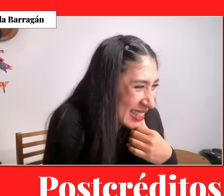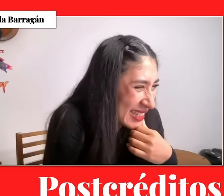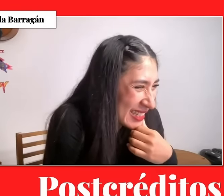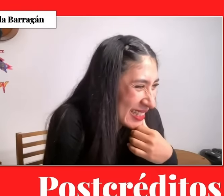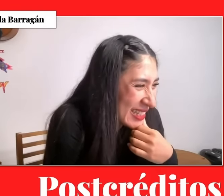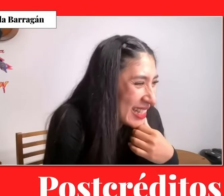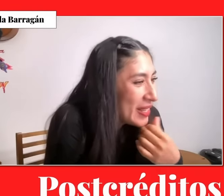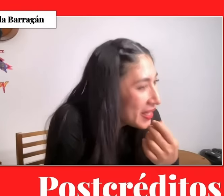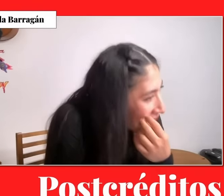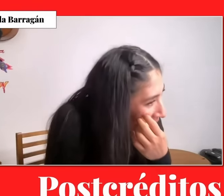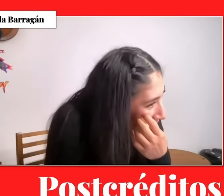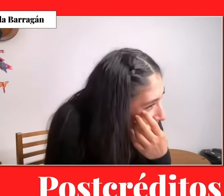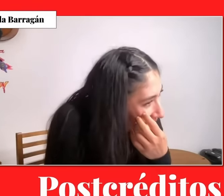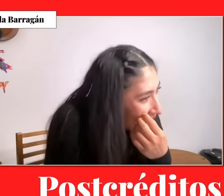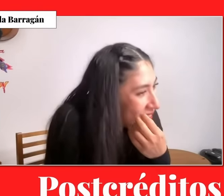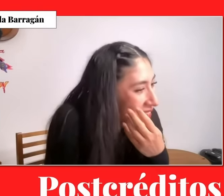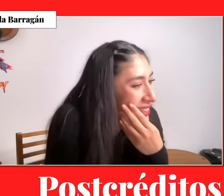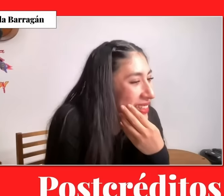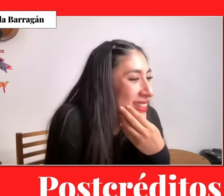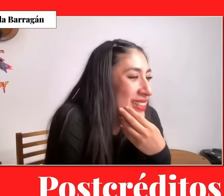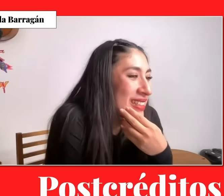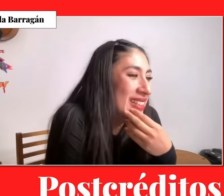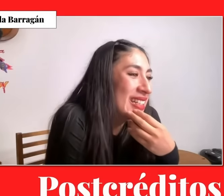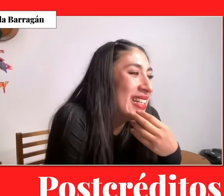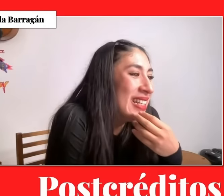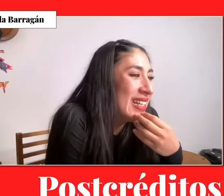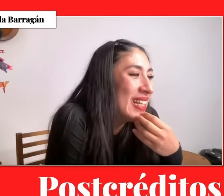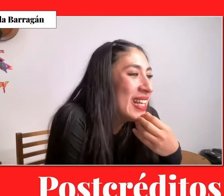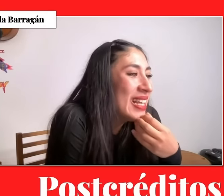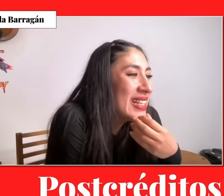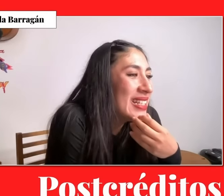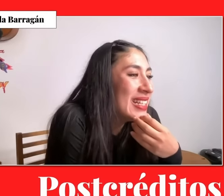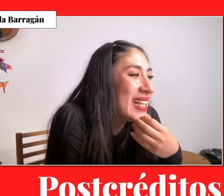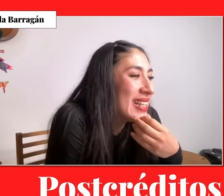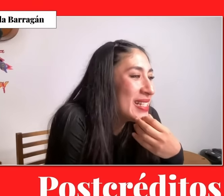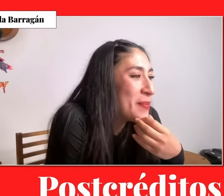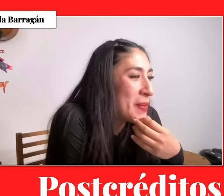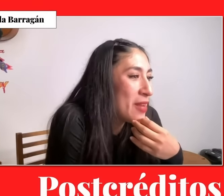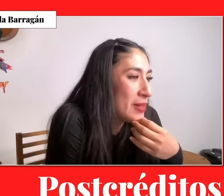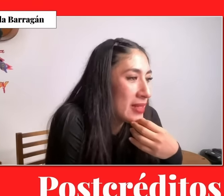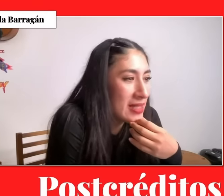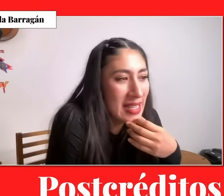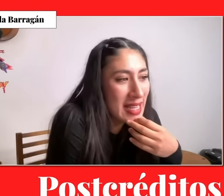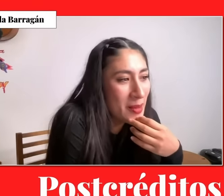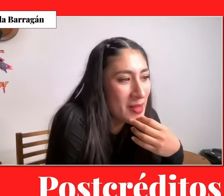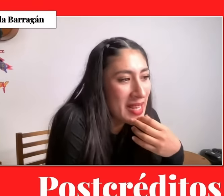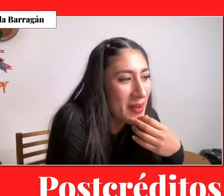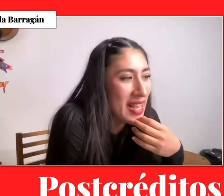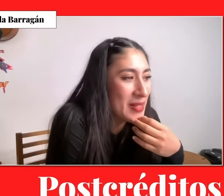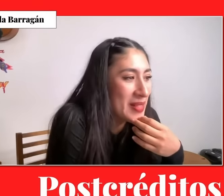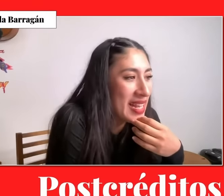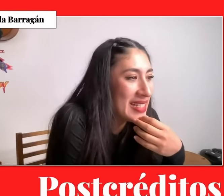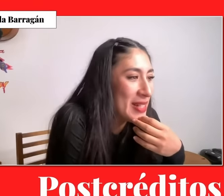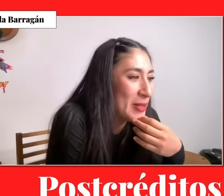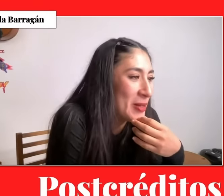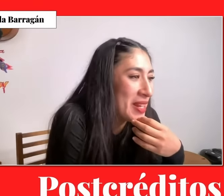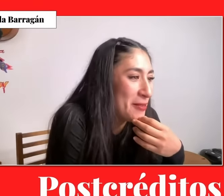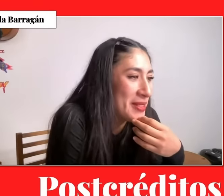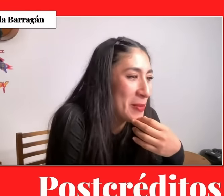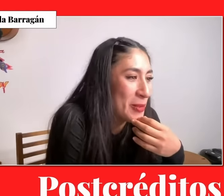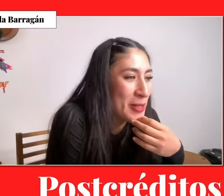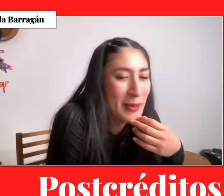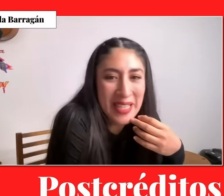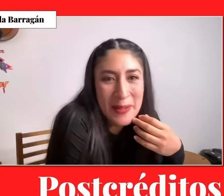geografía or secretos revelados de Dani dice dice Pamela Fuentes ese ruido es el corazón de las y los